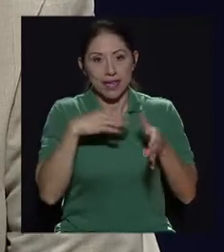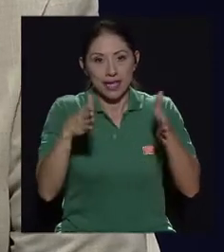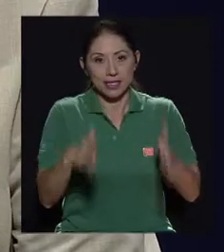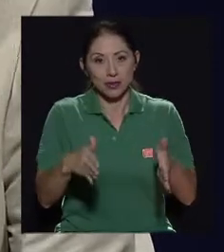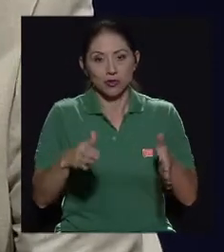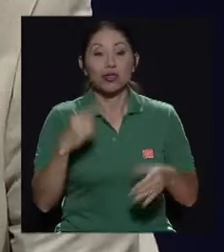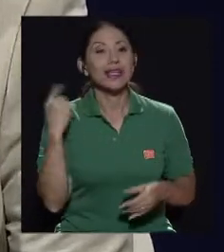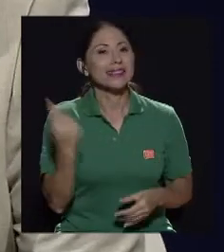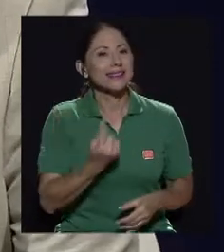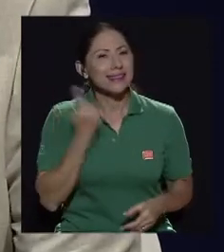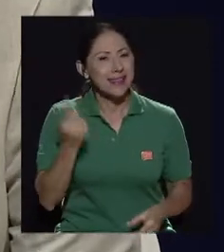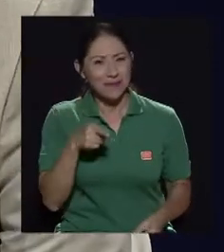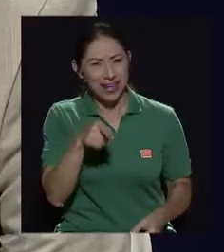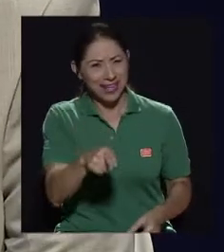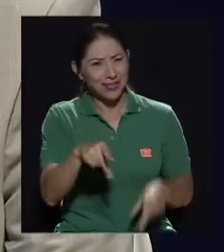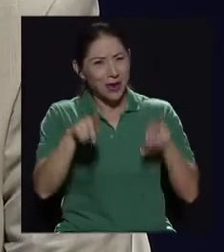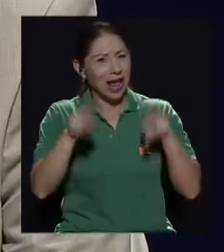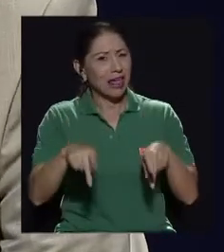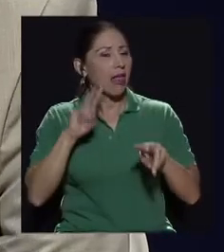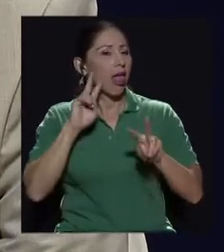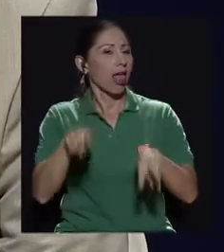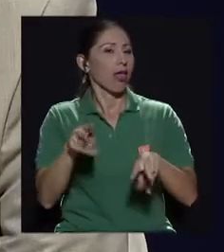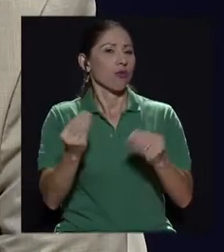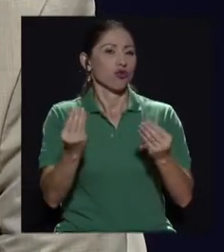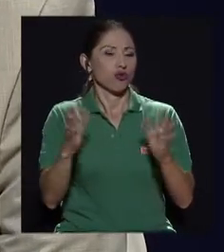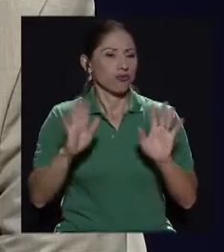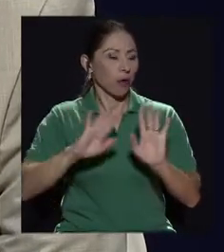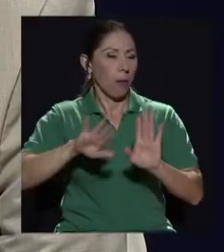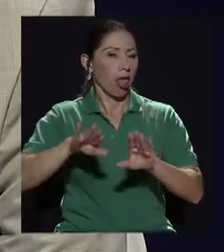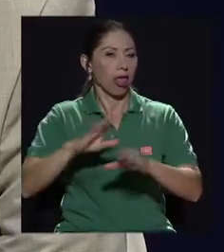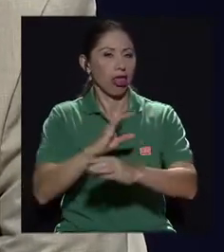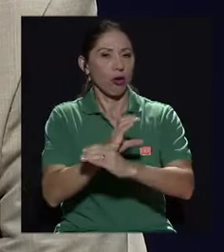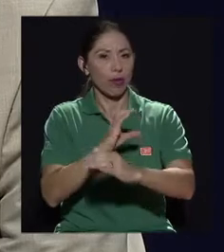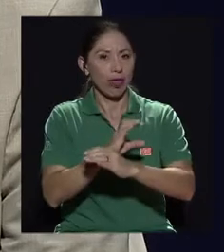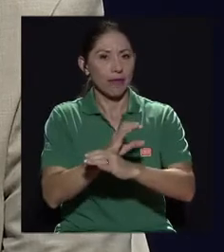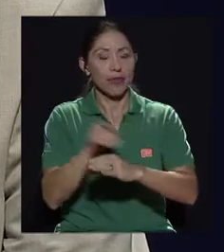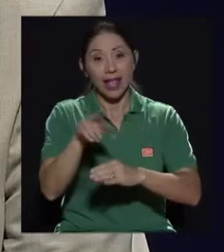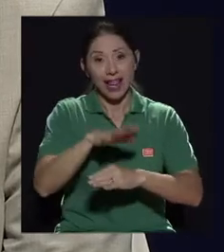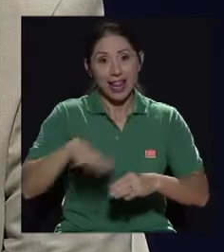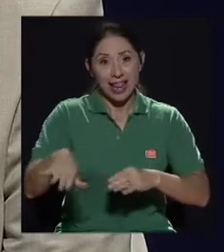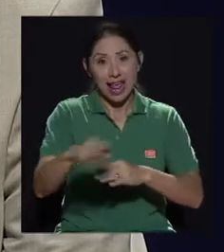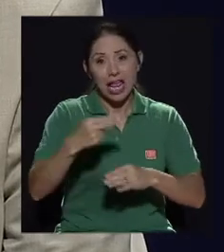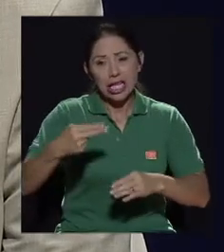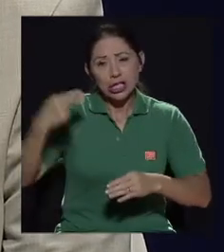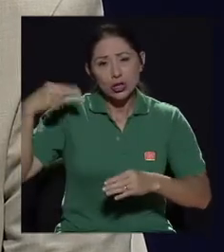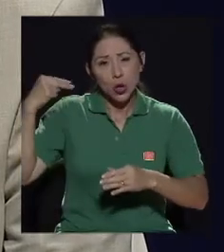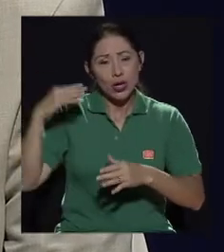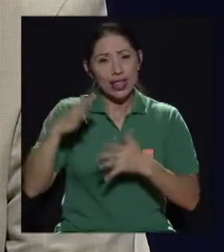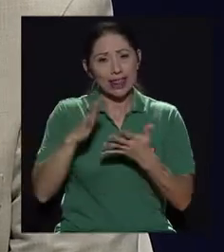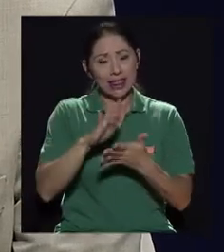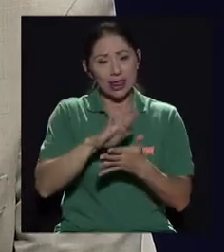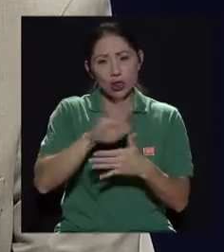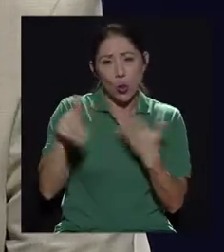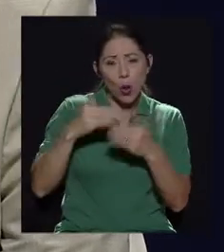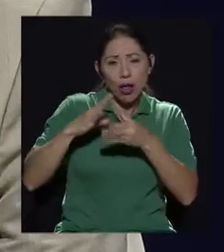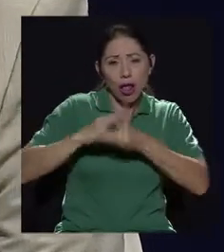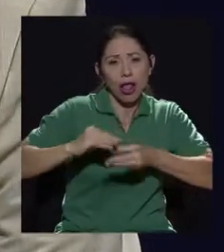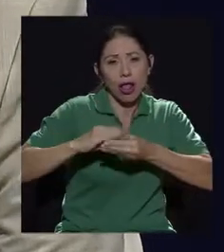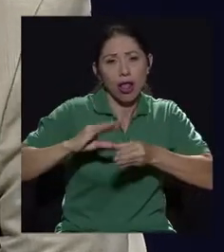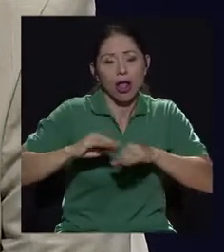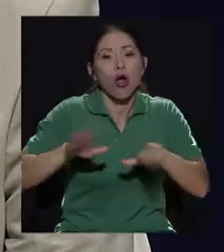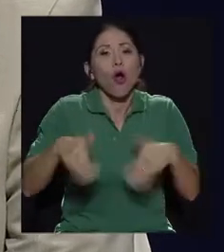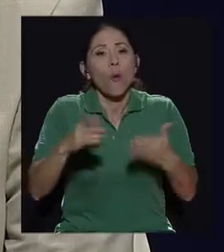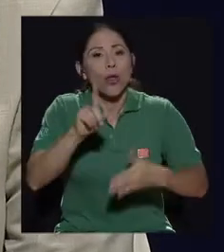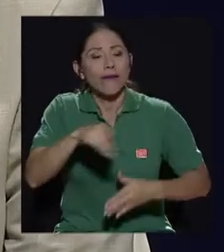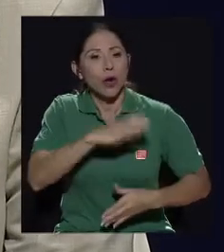siempre esto es una parte que la gente descuida mucho la parte de la historia y telling la narrativa completa y cómo debe comportarse